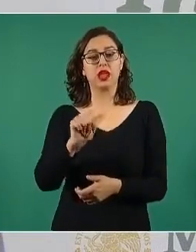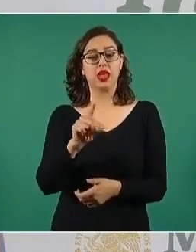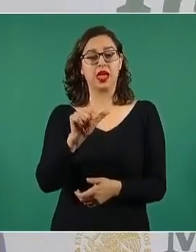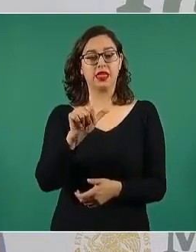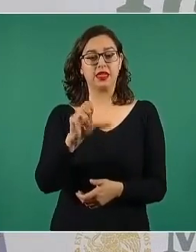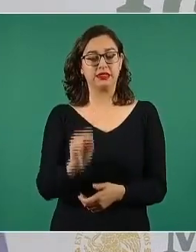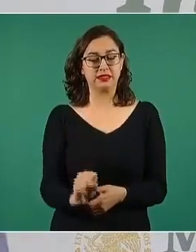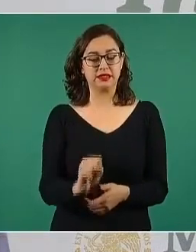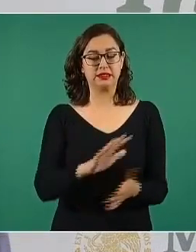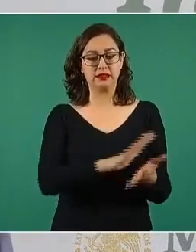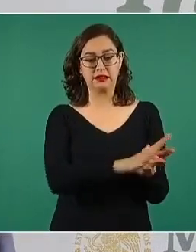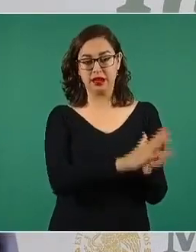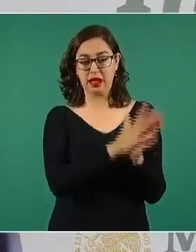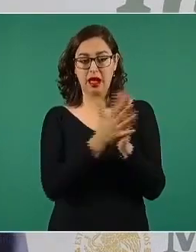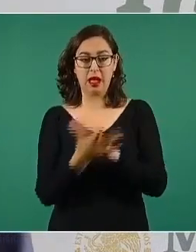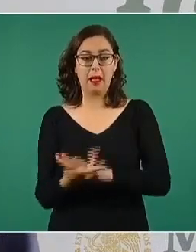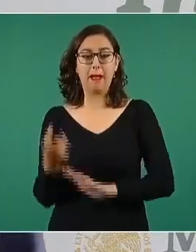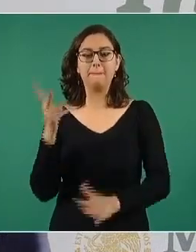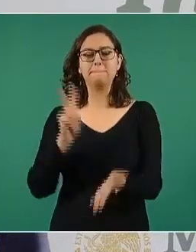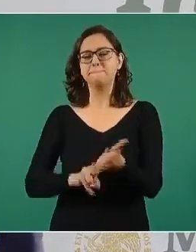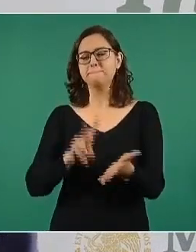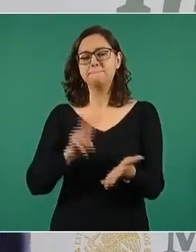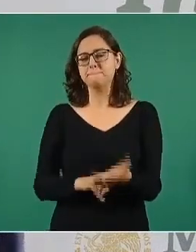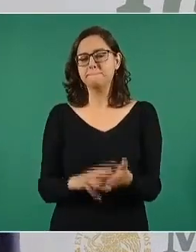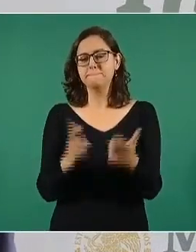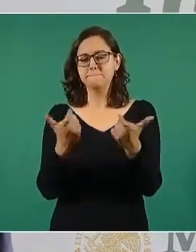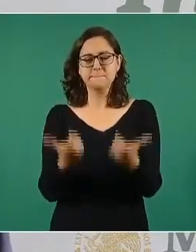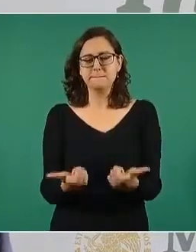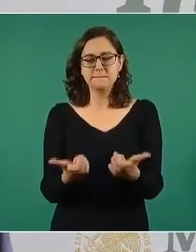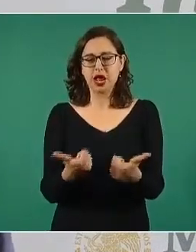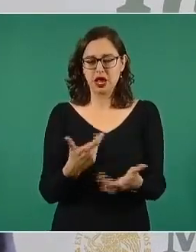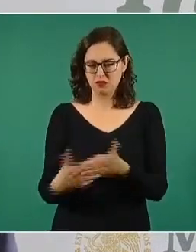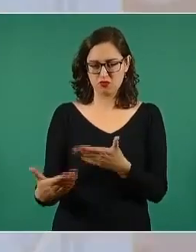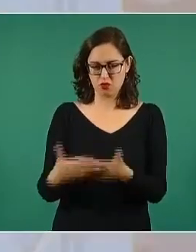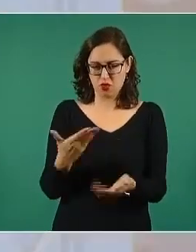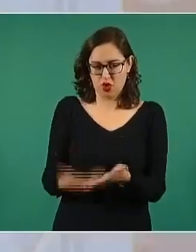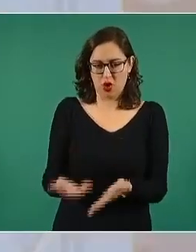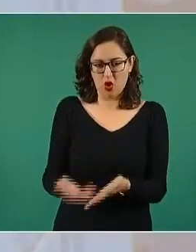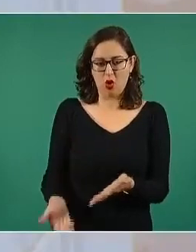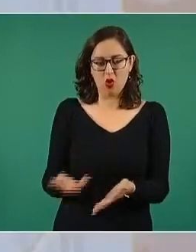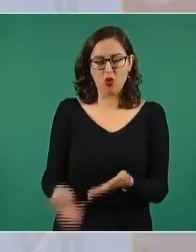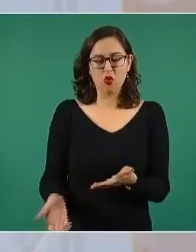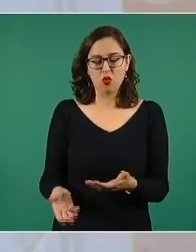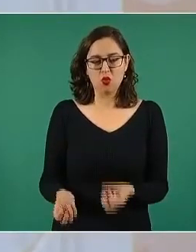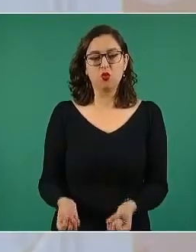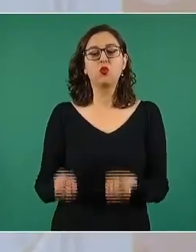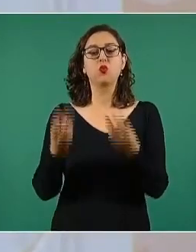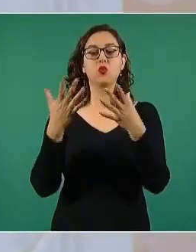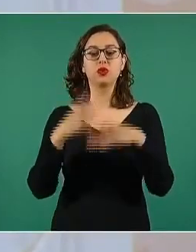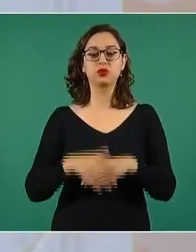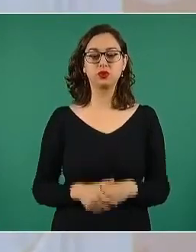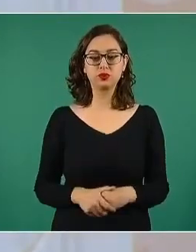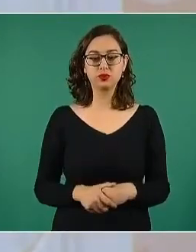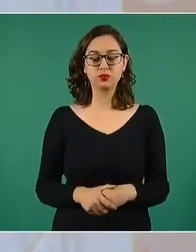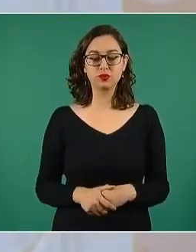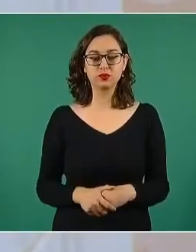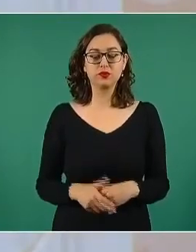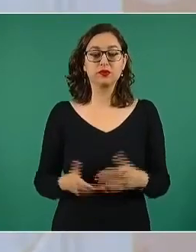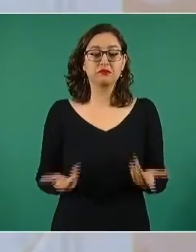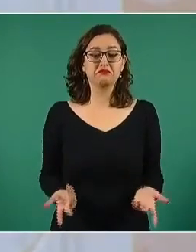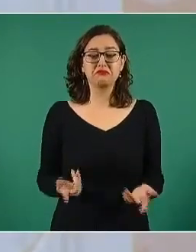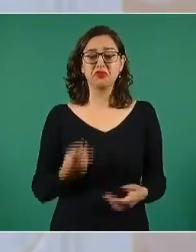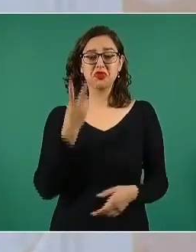es equivalente en la actualidad a solo 2 años de lo obtenido por las